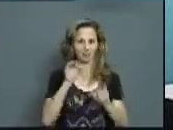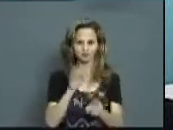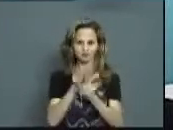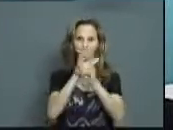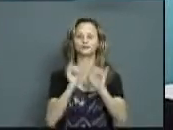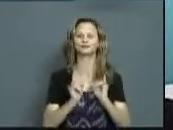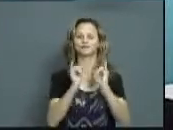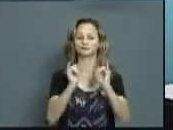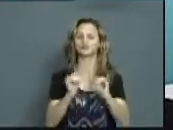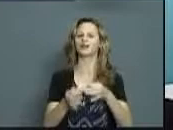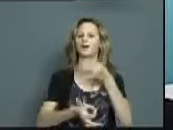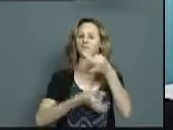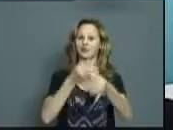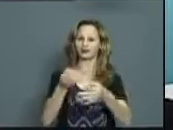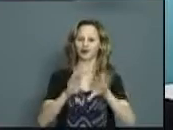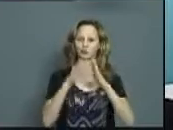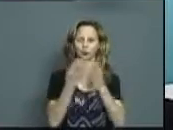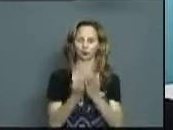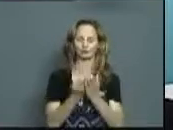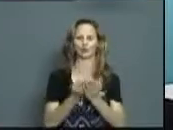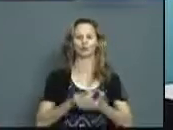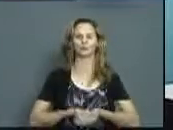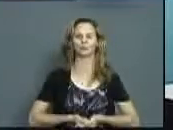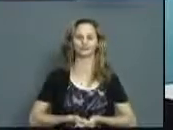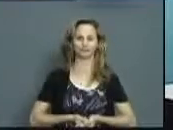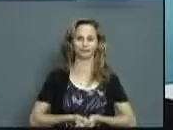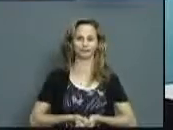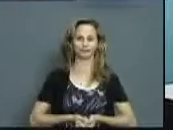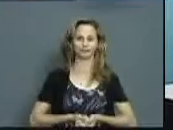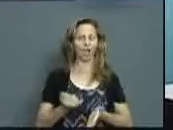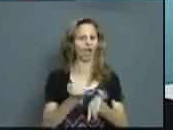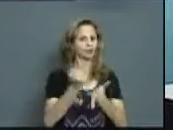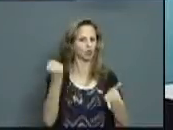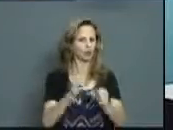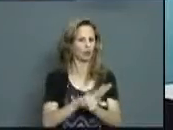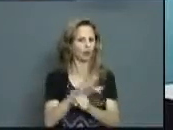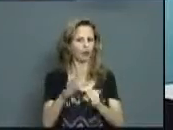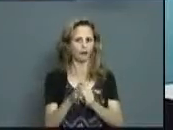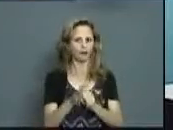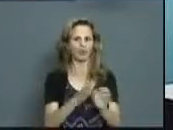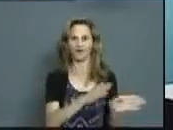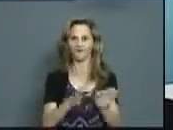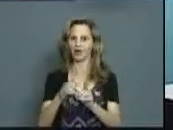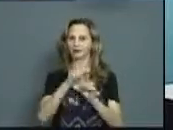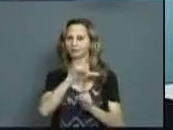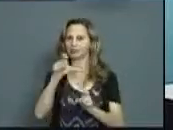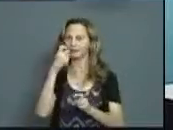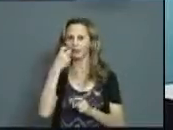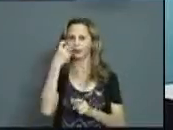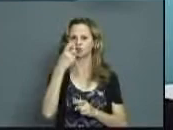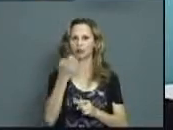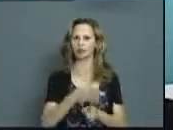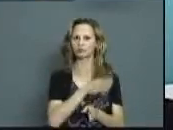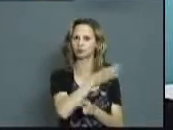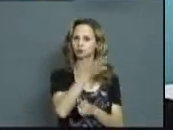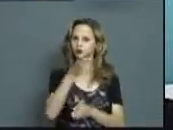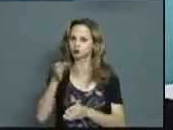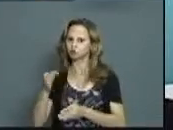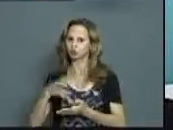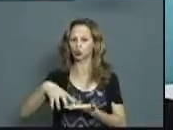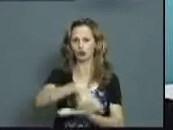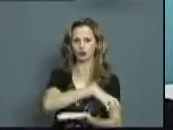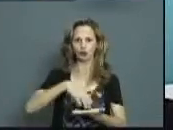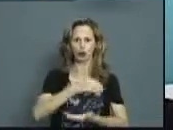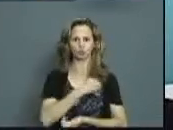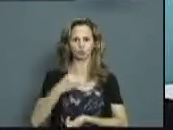estaban preocupadas por este tema. Les adelanto, bueno, tendremos la actualidad de la COVID-19 como siempre, el recorrido del doctor José Ángel